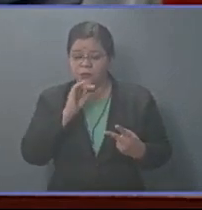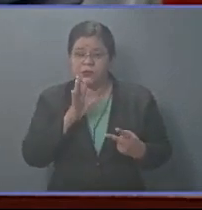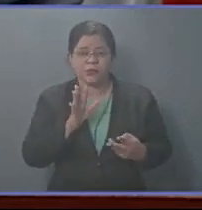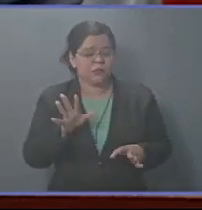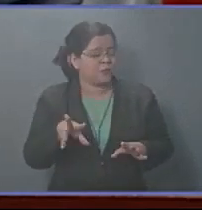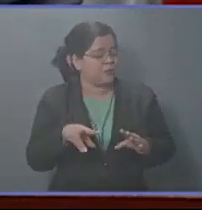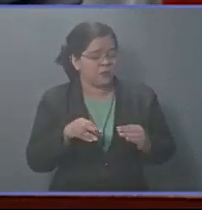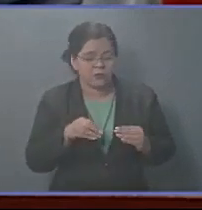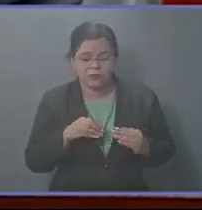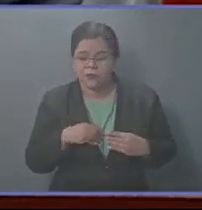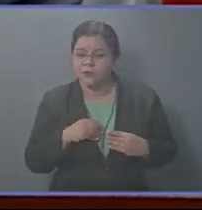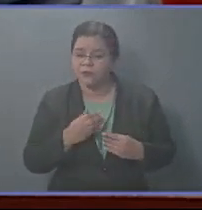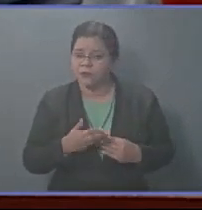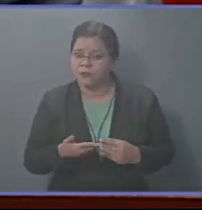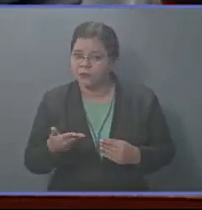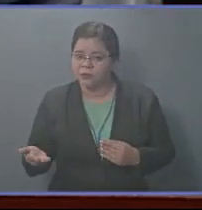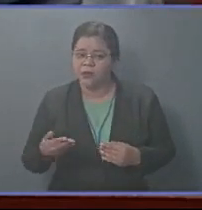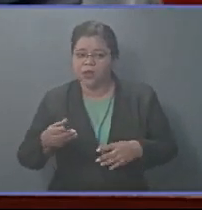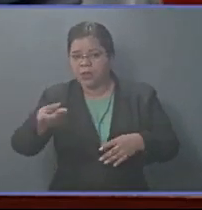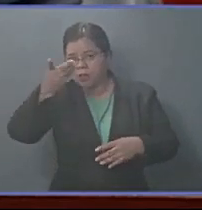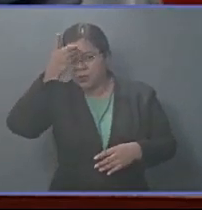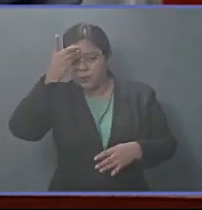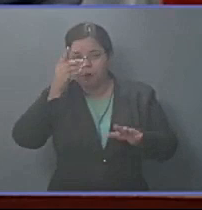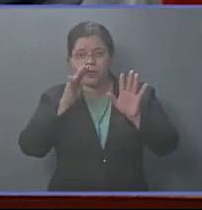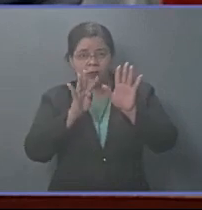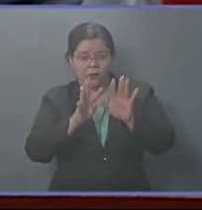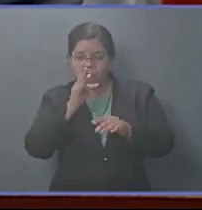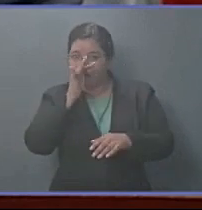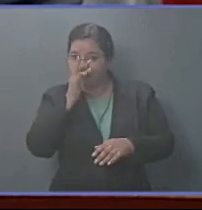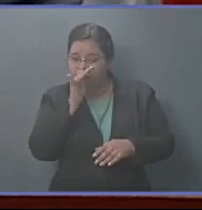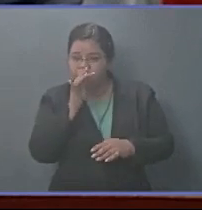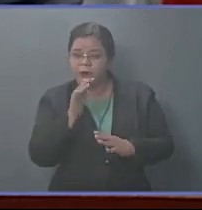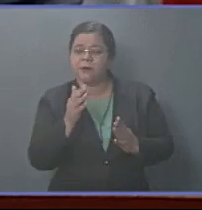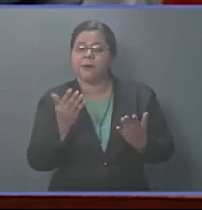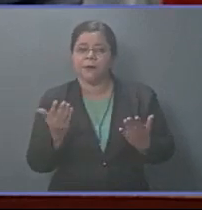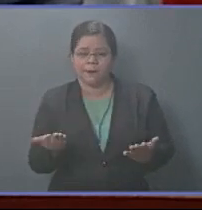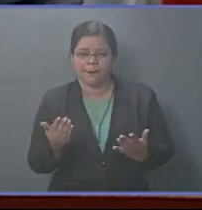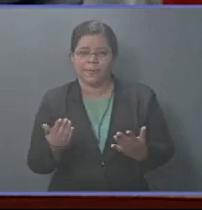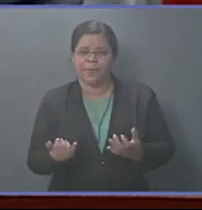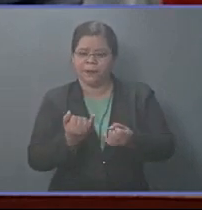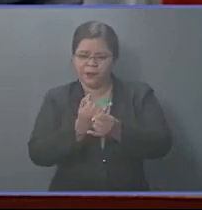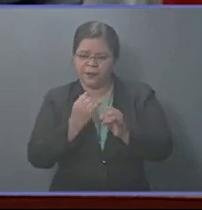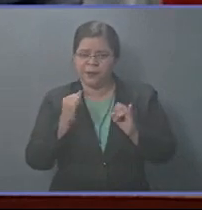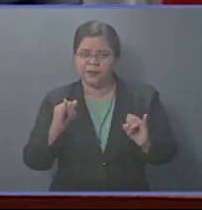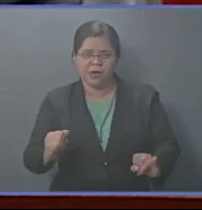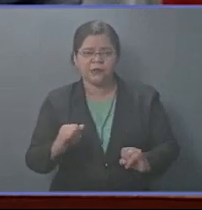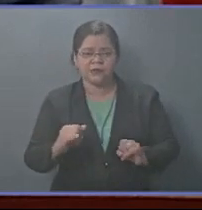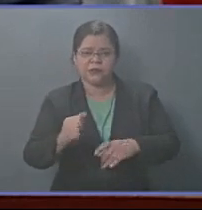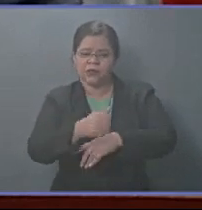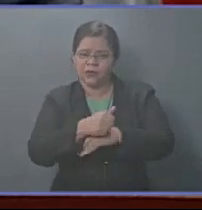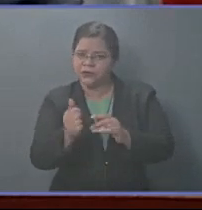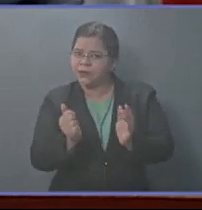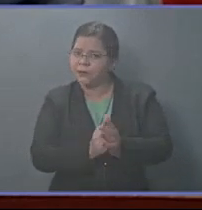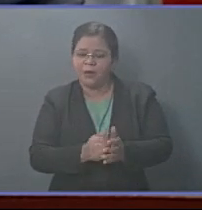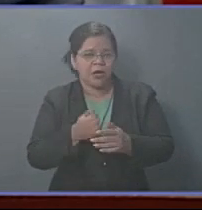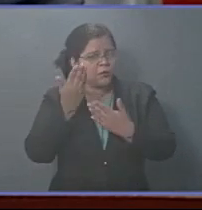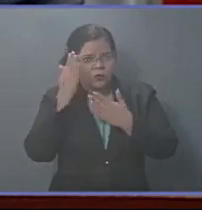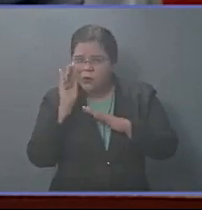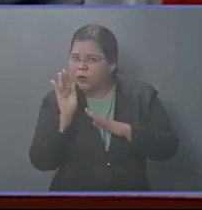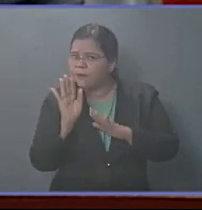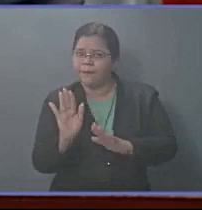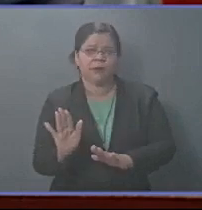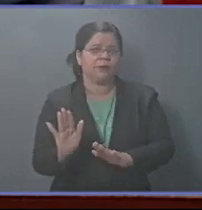que culminaron el domingo 9 de febrero con una violación a la independencia del órgano legislativo la